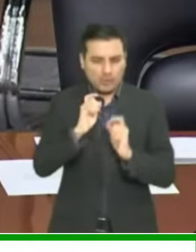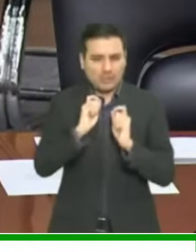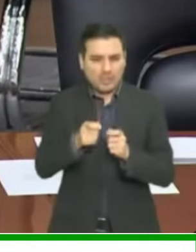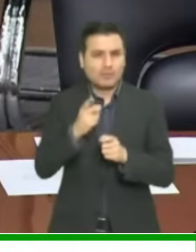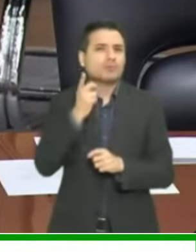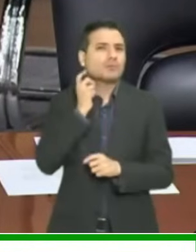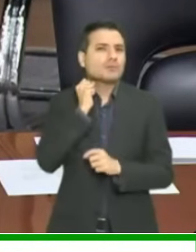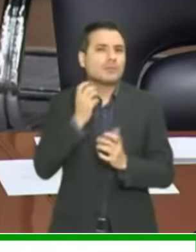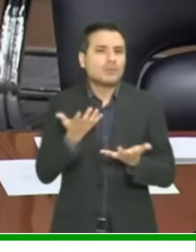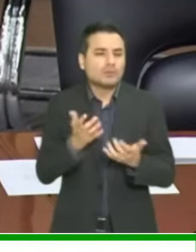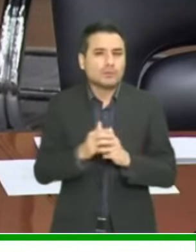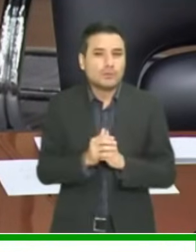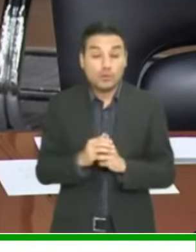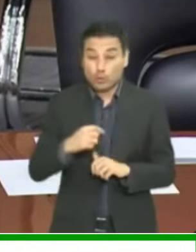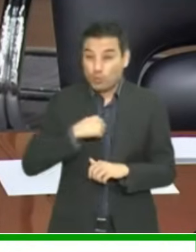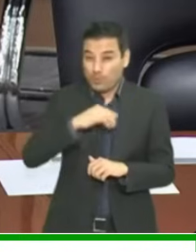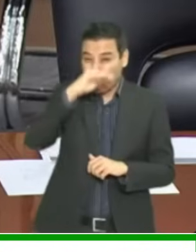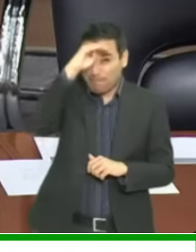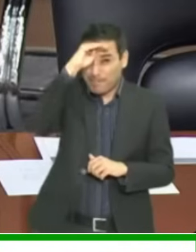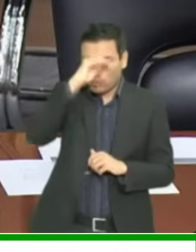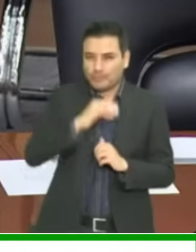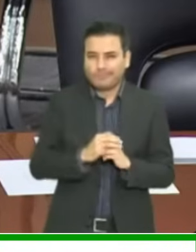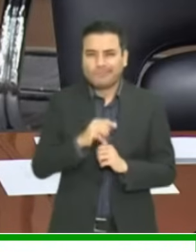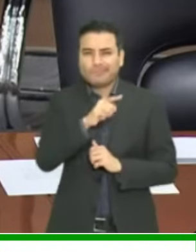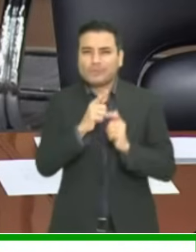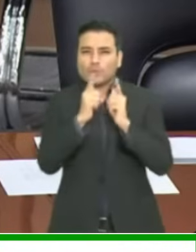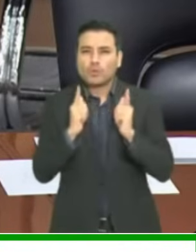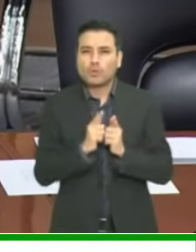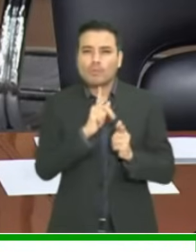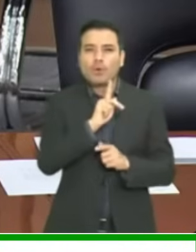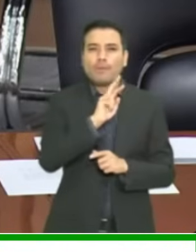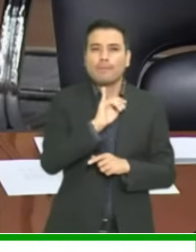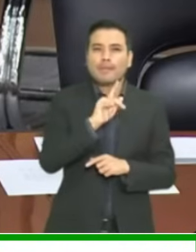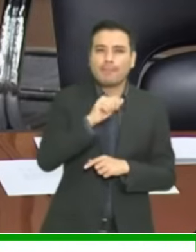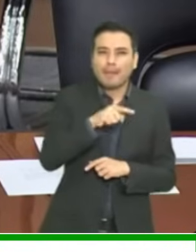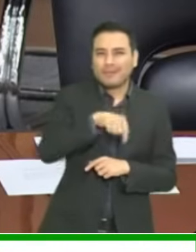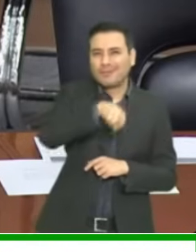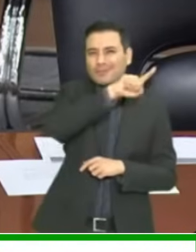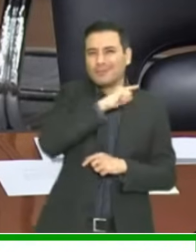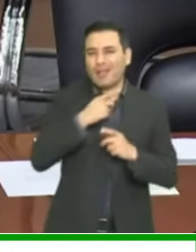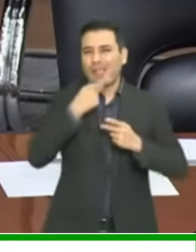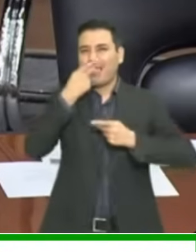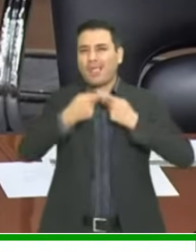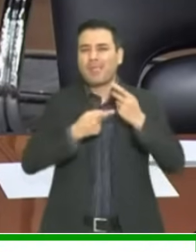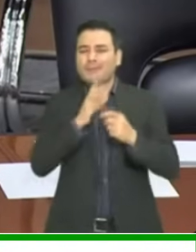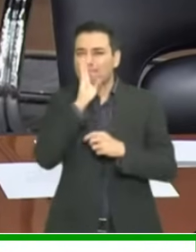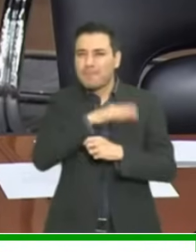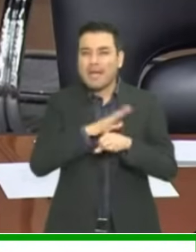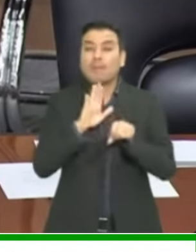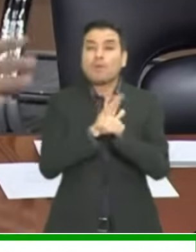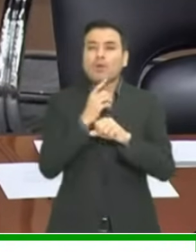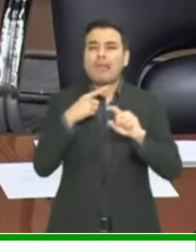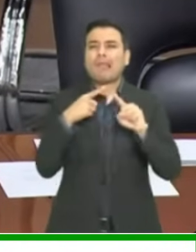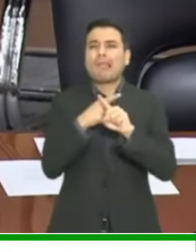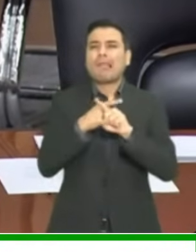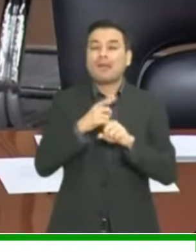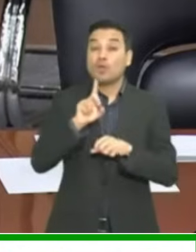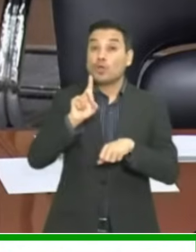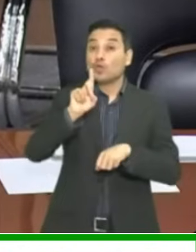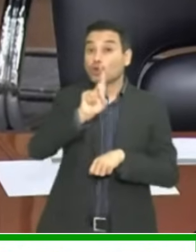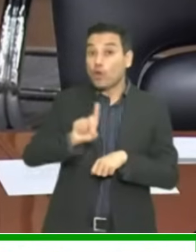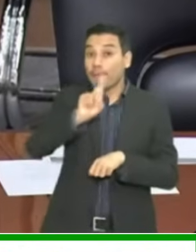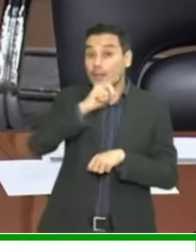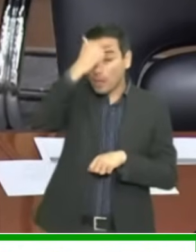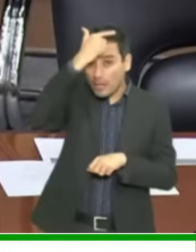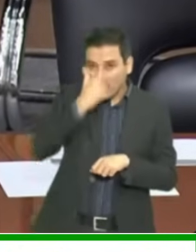Uno de los grandes males, creo yo, de la campaña de la oposición fue la inconsistencia. El domingo en la noche reconozco el resultado y el